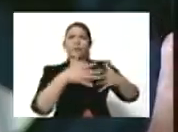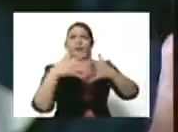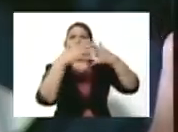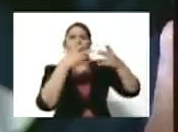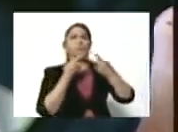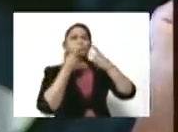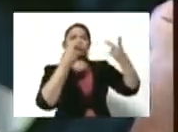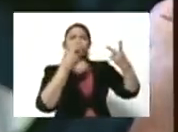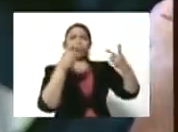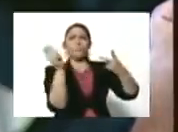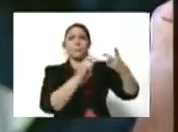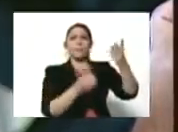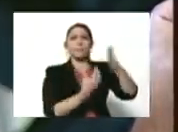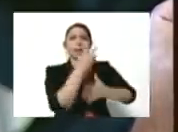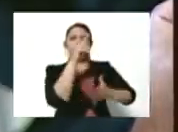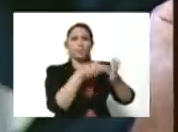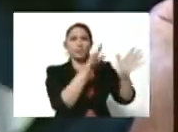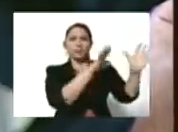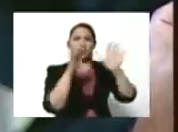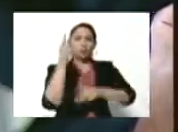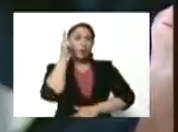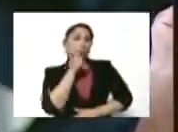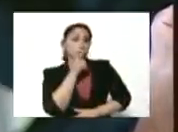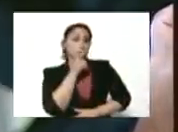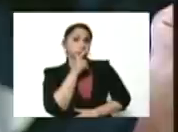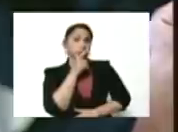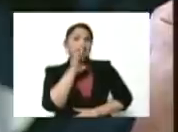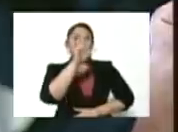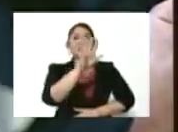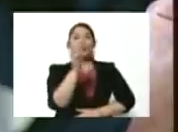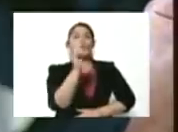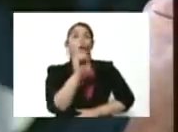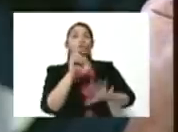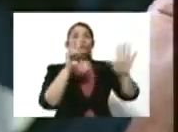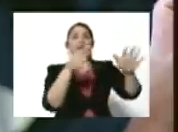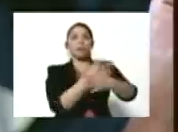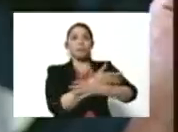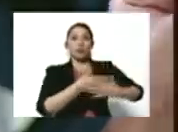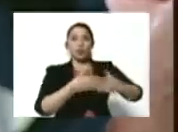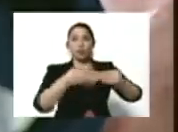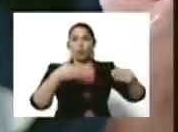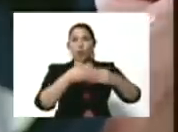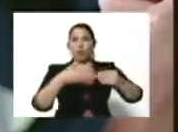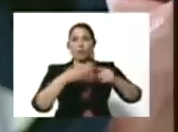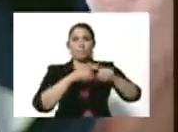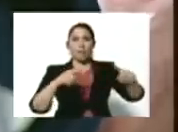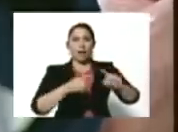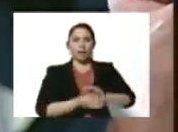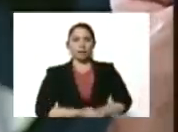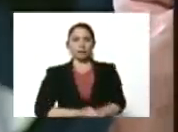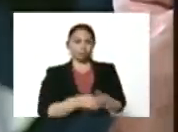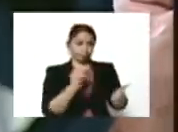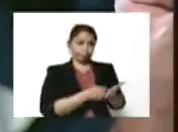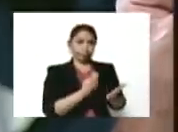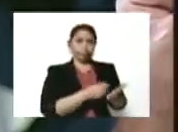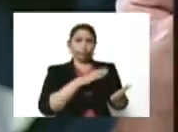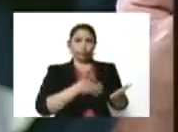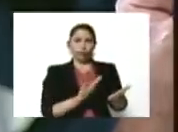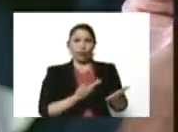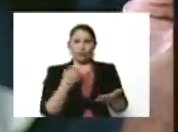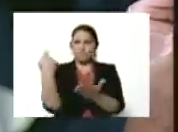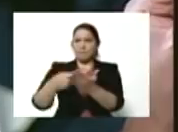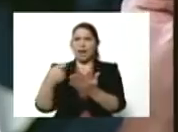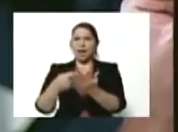del 19 que Leopoldo López había recibido entre 5 y 7 millones de dólares para esta incursión, esta llamada